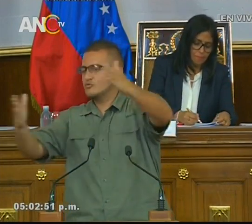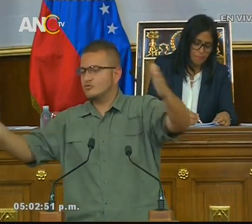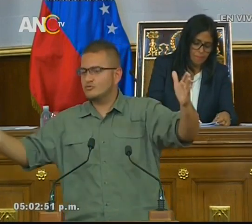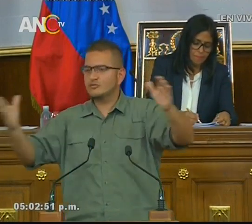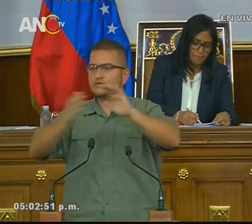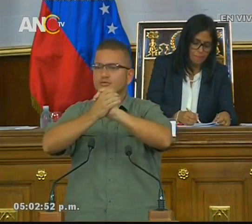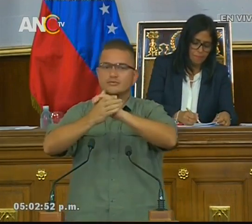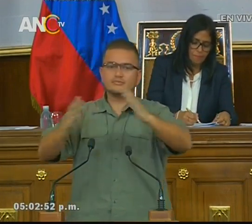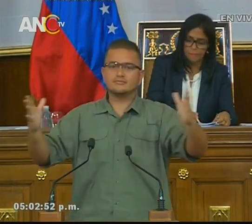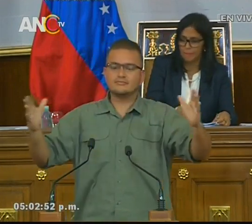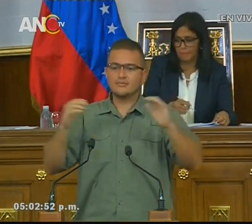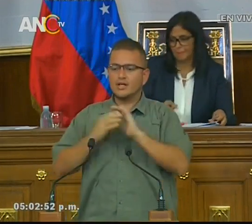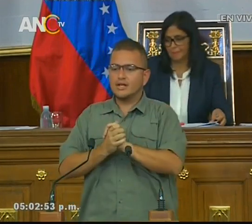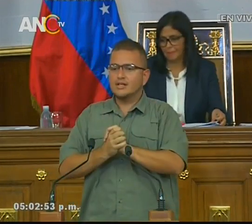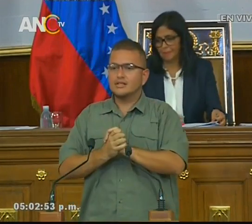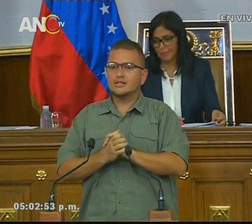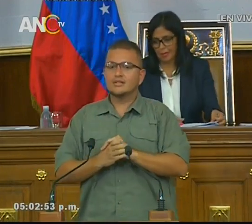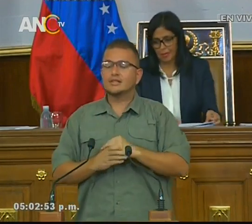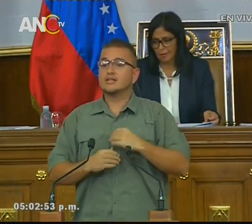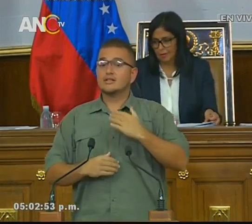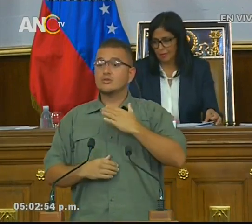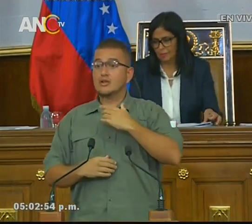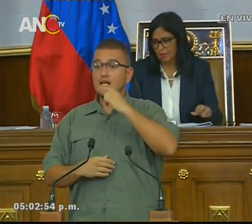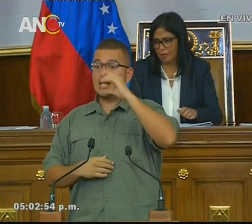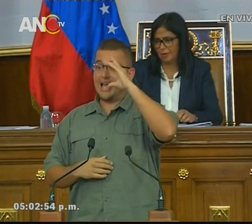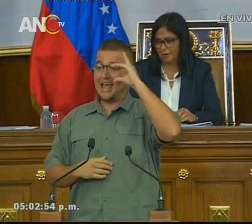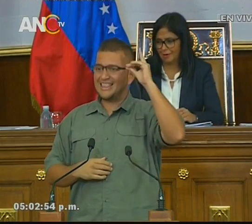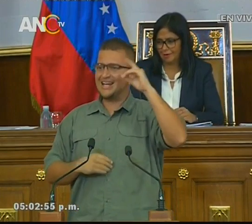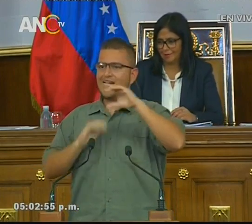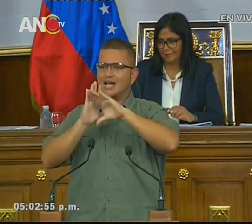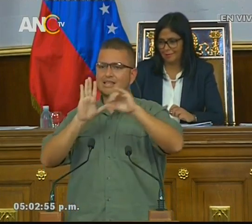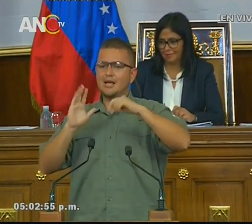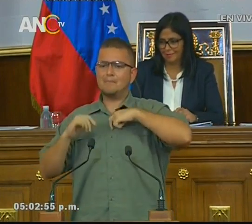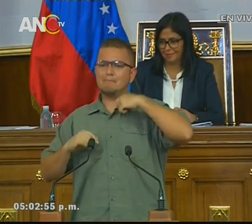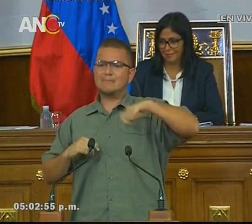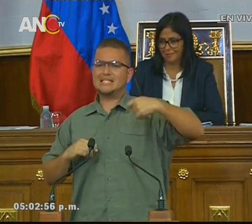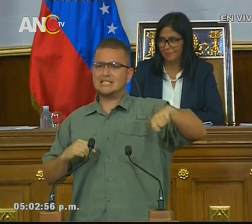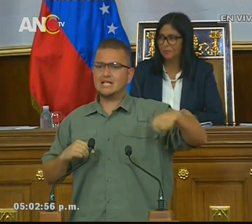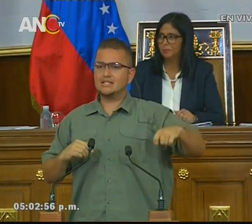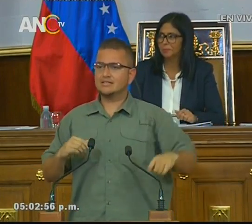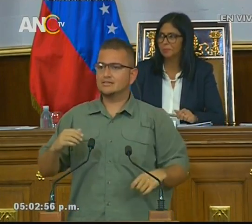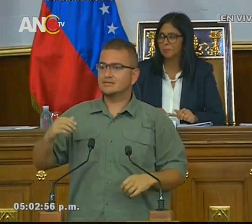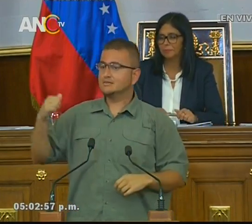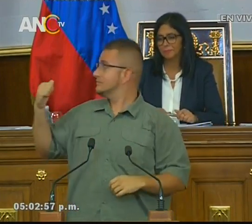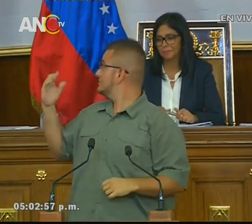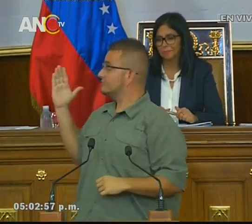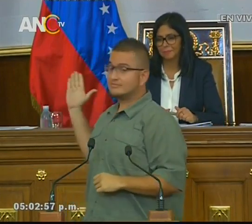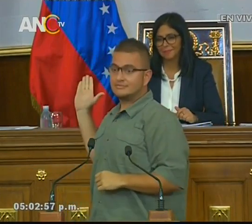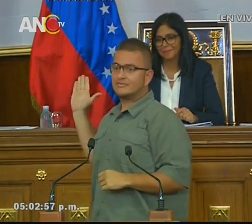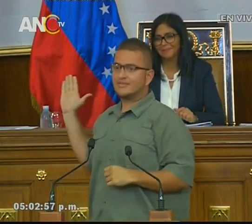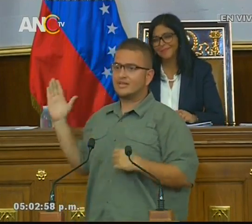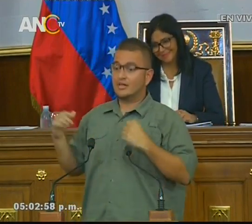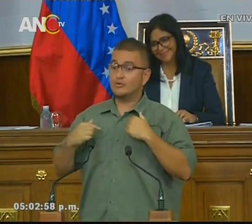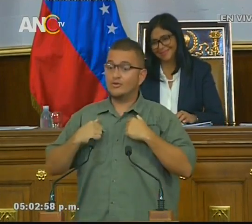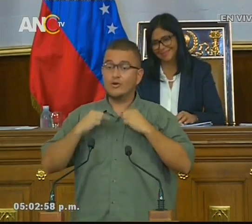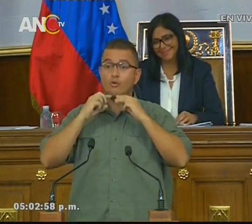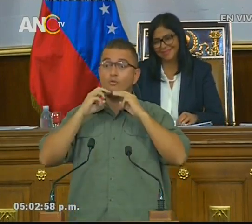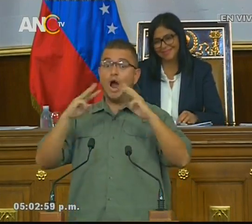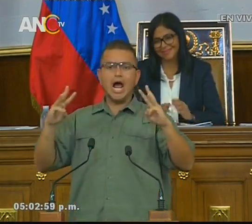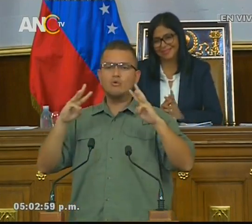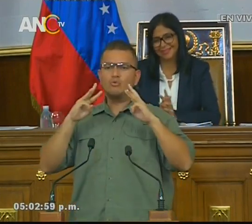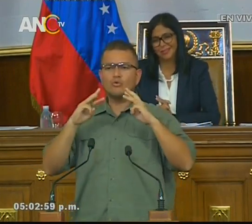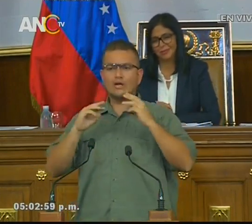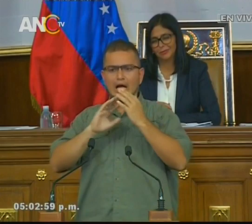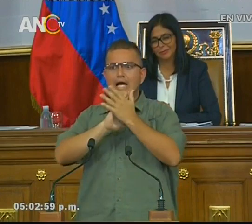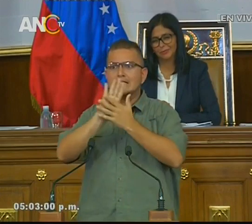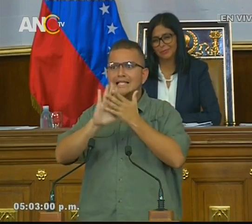Camaradas, un saludo patriota para todos ustedes. Quiero felicitar a nuestra presidenta Delcy